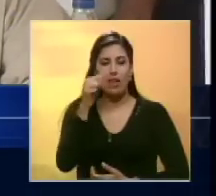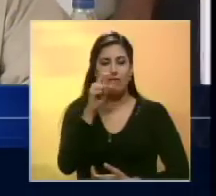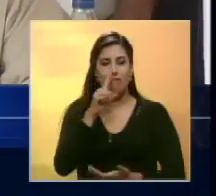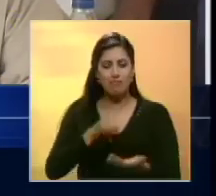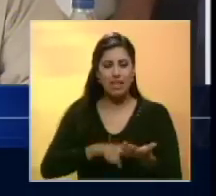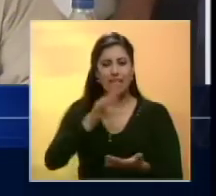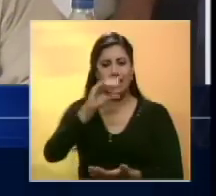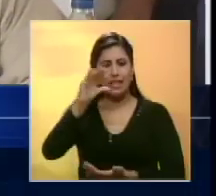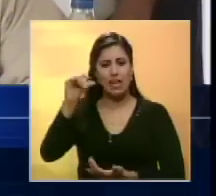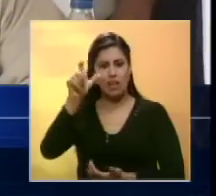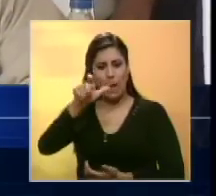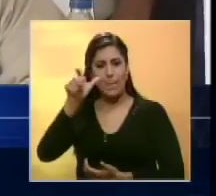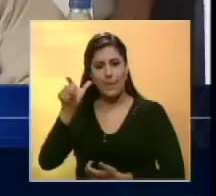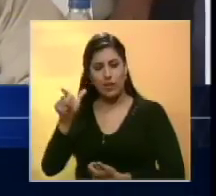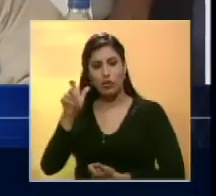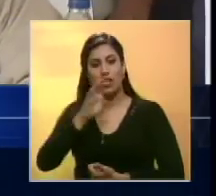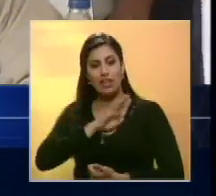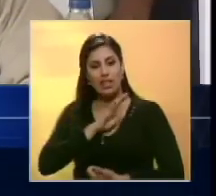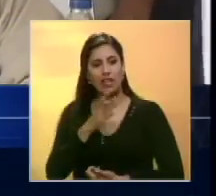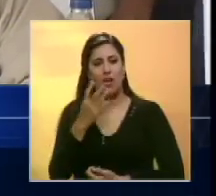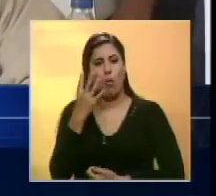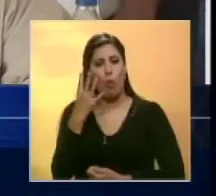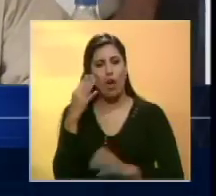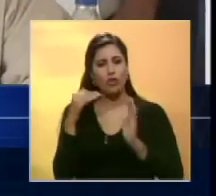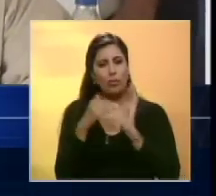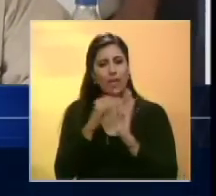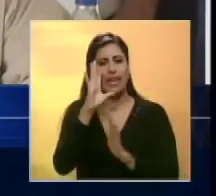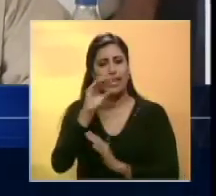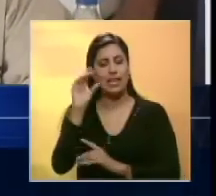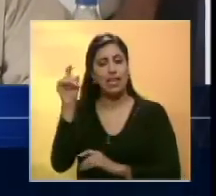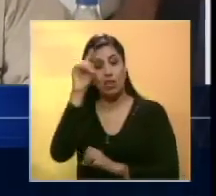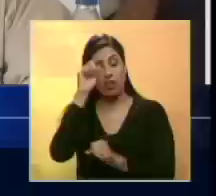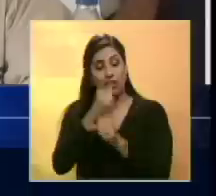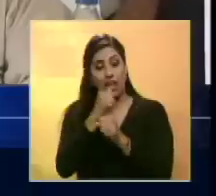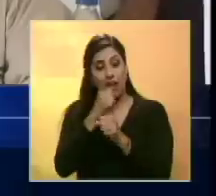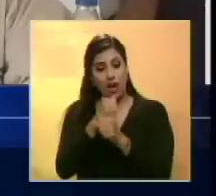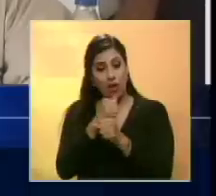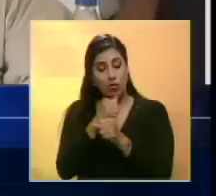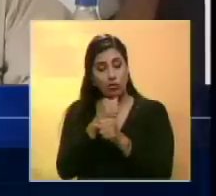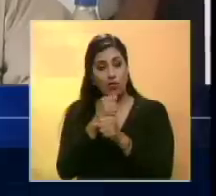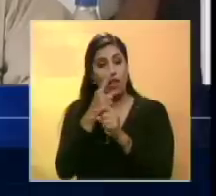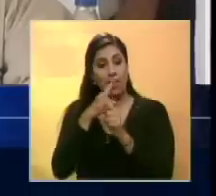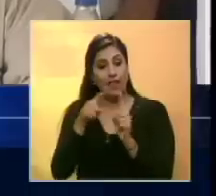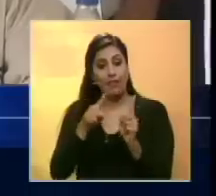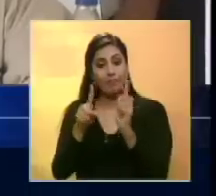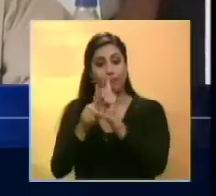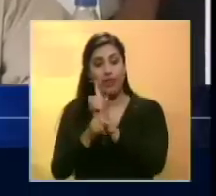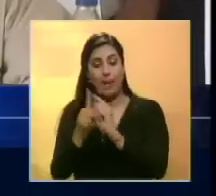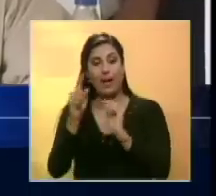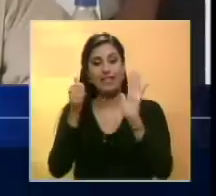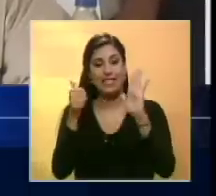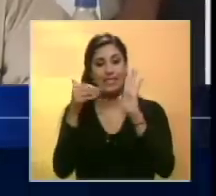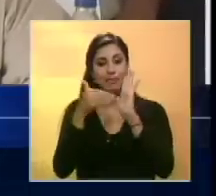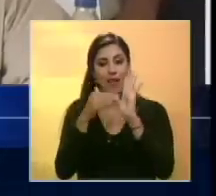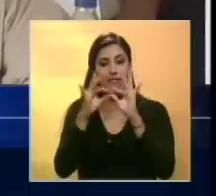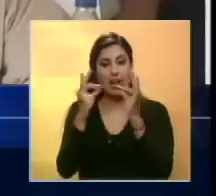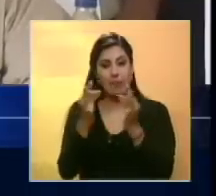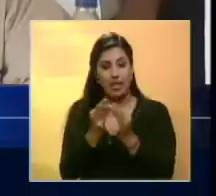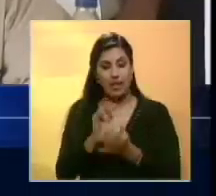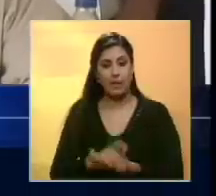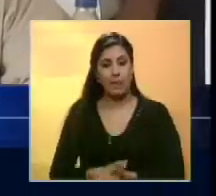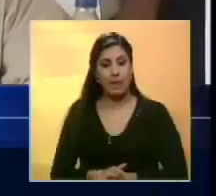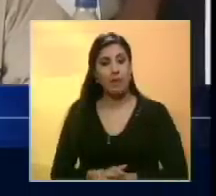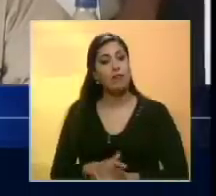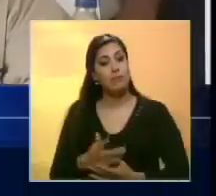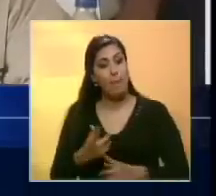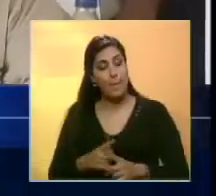1.500 franquiciados que generamos 4.500 empleos directos, que sustentamos más de 6.000 familias.